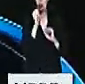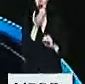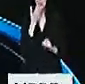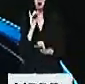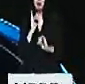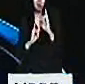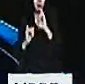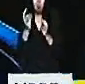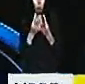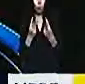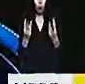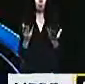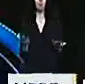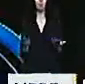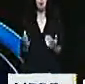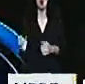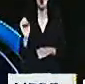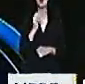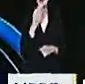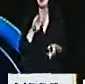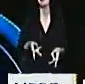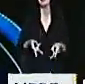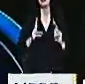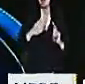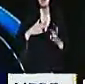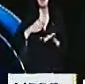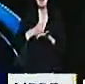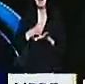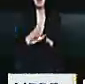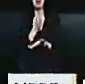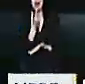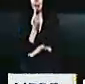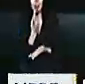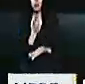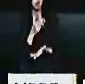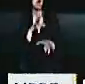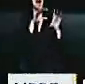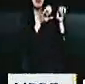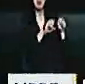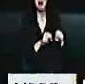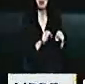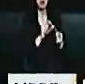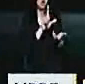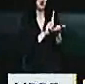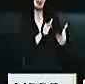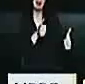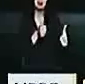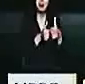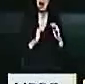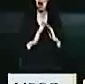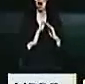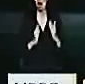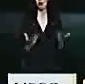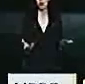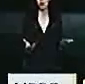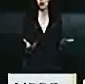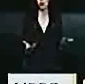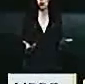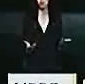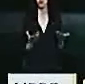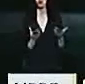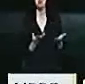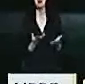web, o el derecho a poder retirar mi medicamento en un lugar más cercano a mi casa.